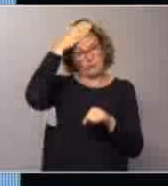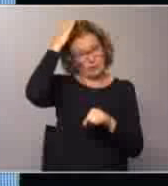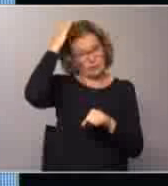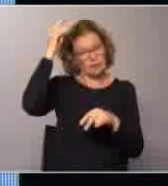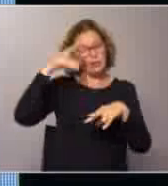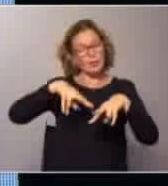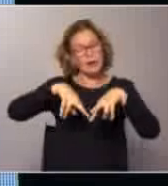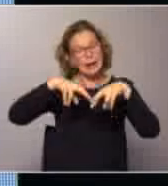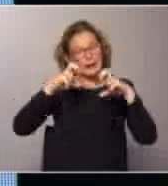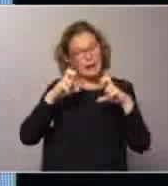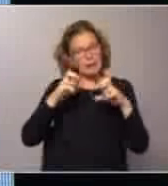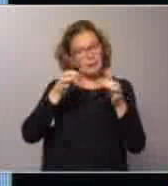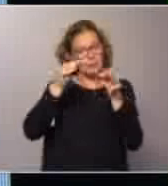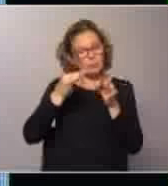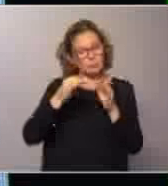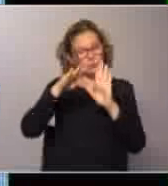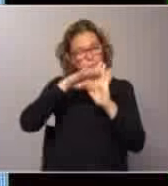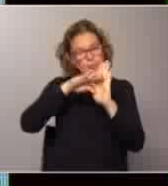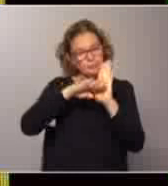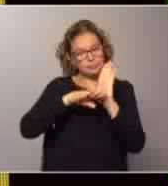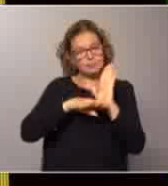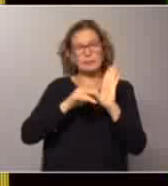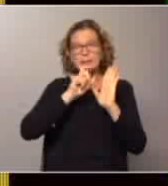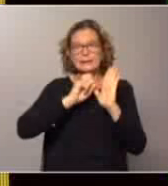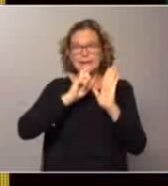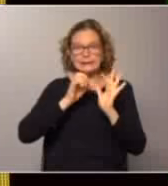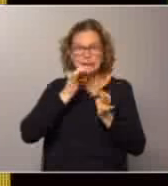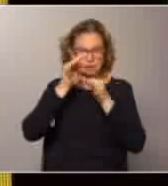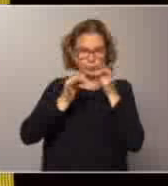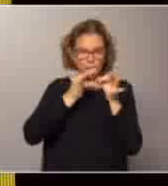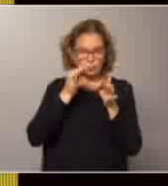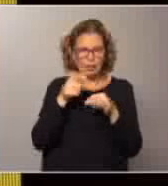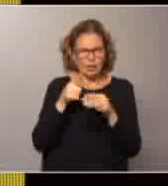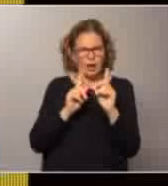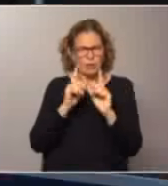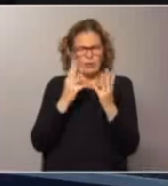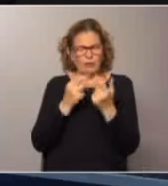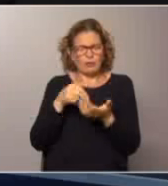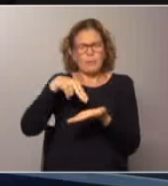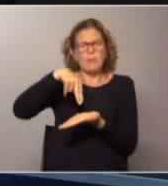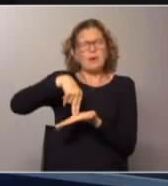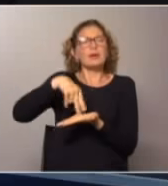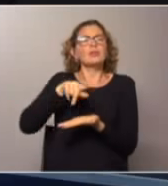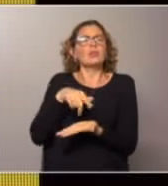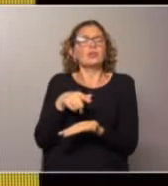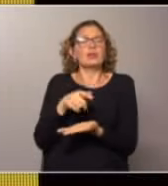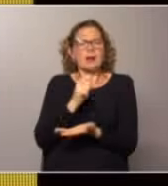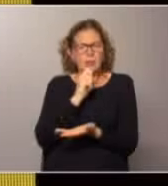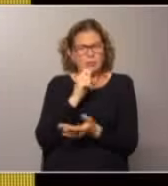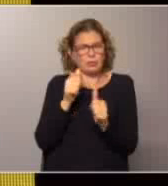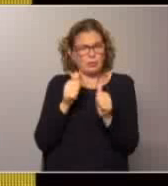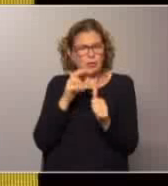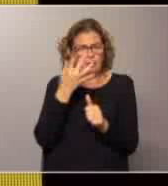un análisis puntualizando todas las mentiras que había darle el discurso hay una manera de donde pararse estuvo bien la prensa porque hasta